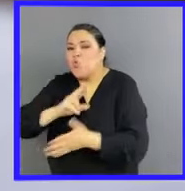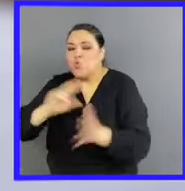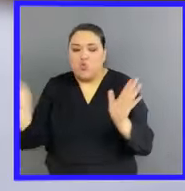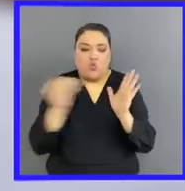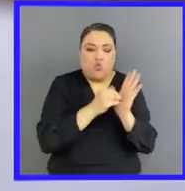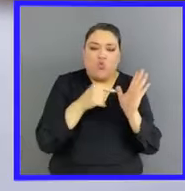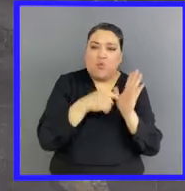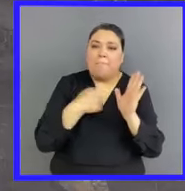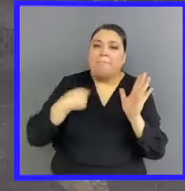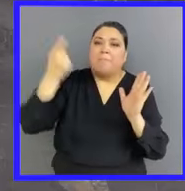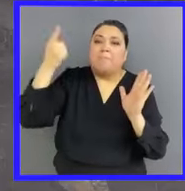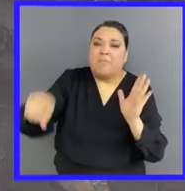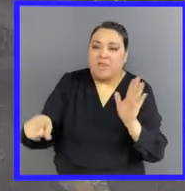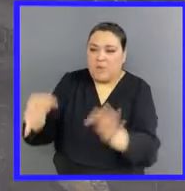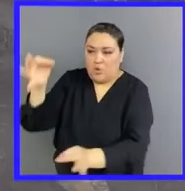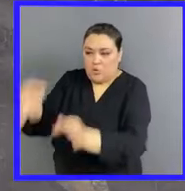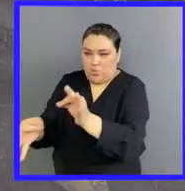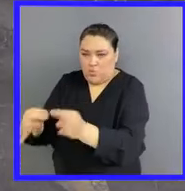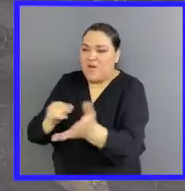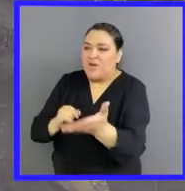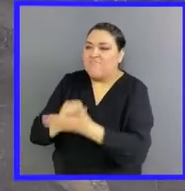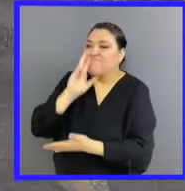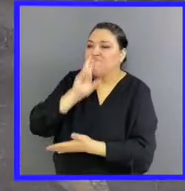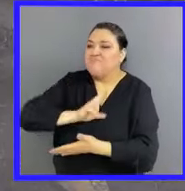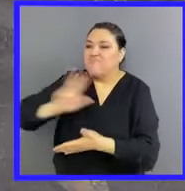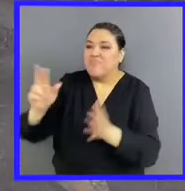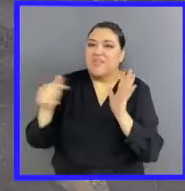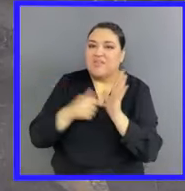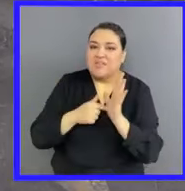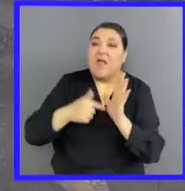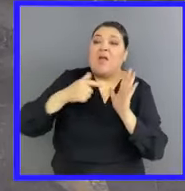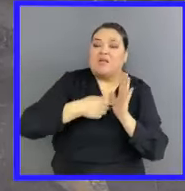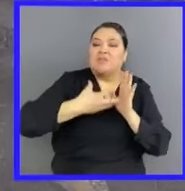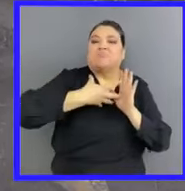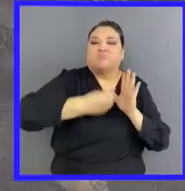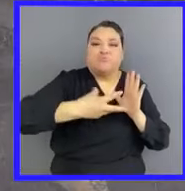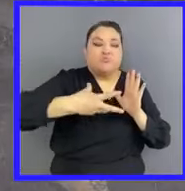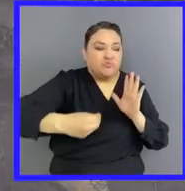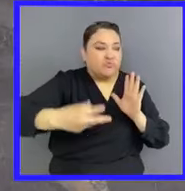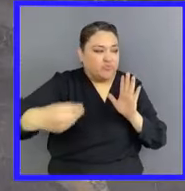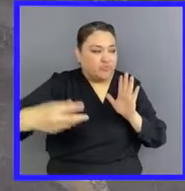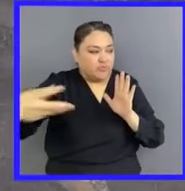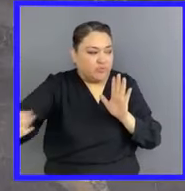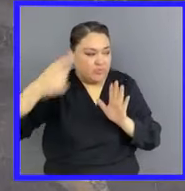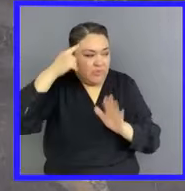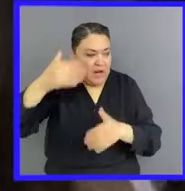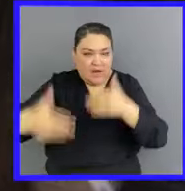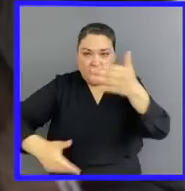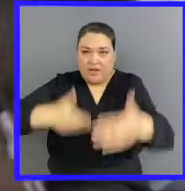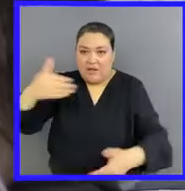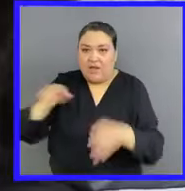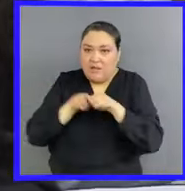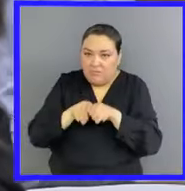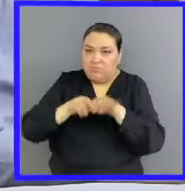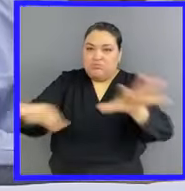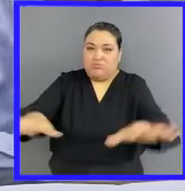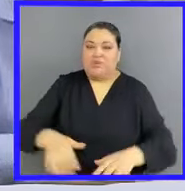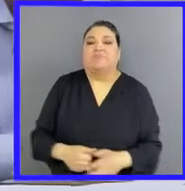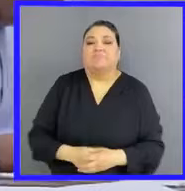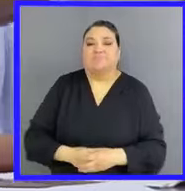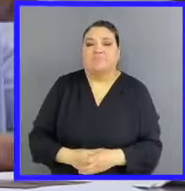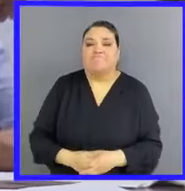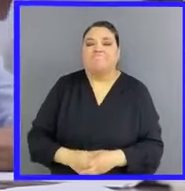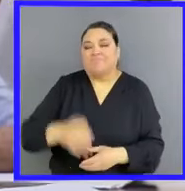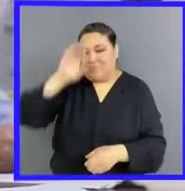un caso concreto y que se vuelve de cumplimiento obligatorio al reunir ciertos requisitos. Para Plural TV,